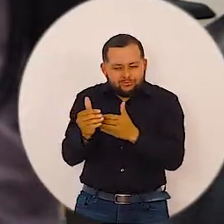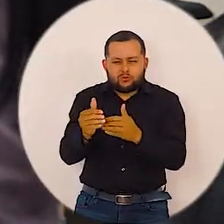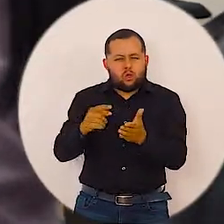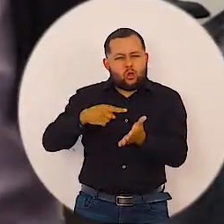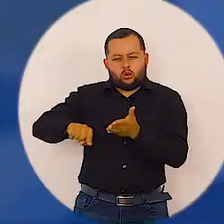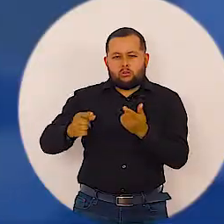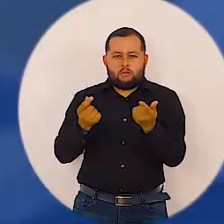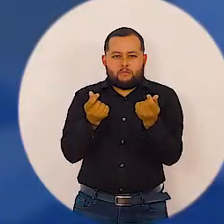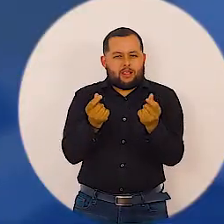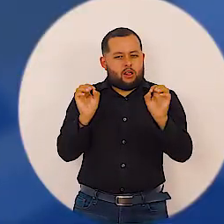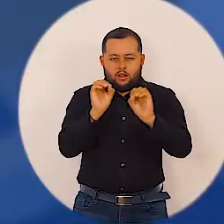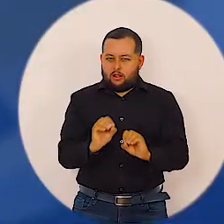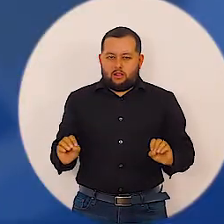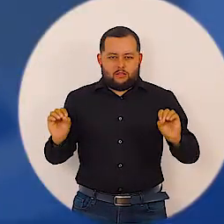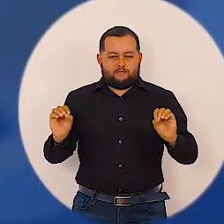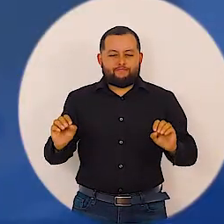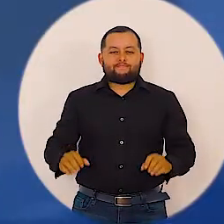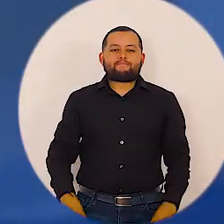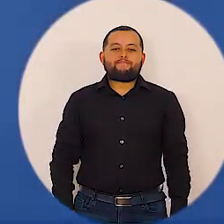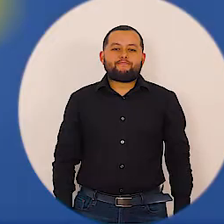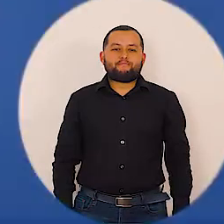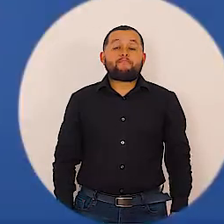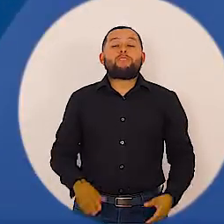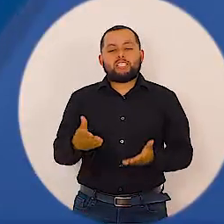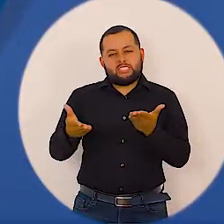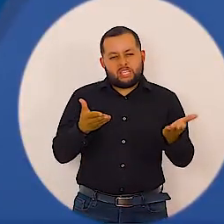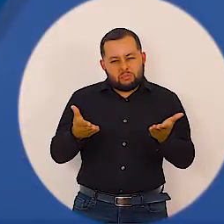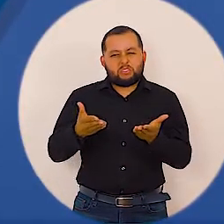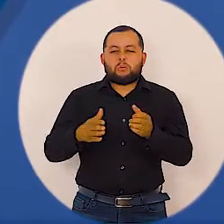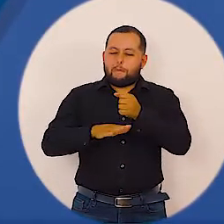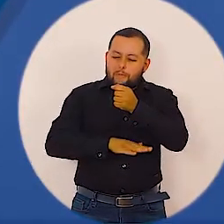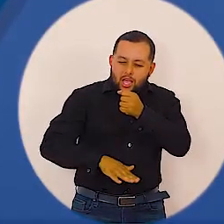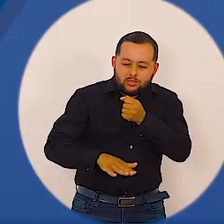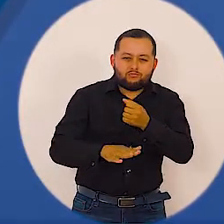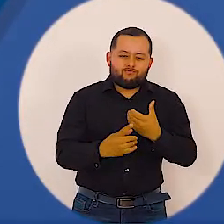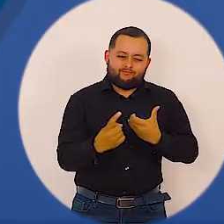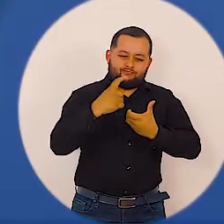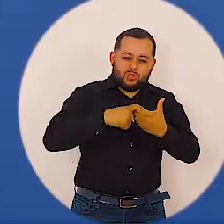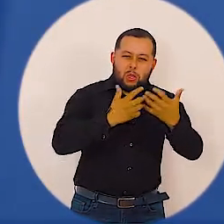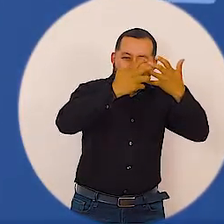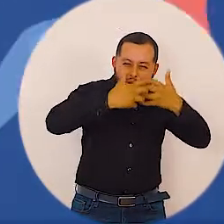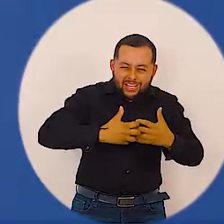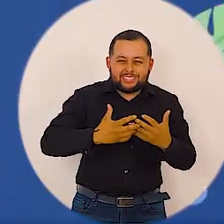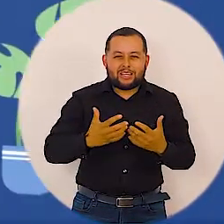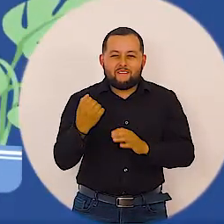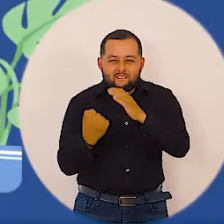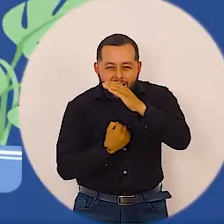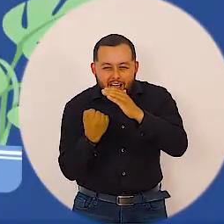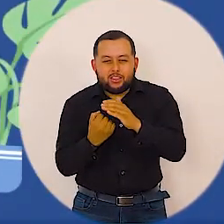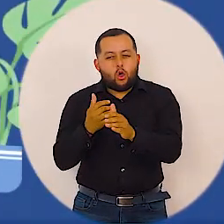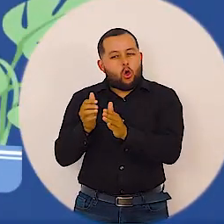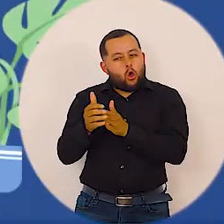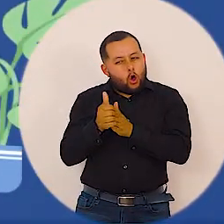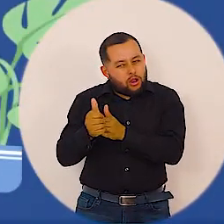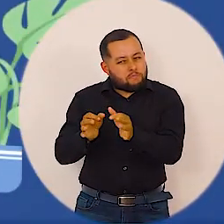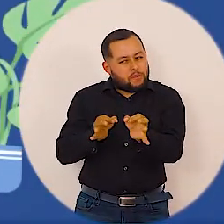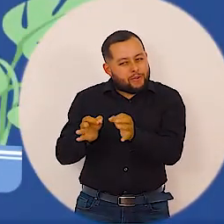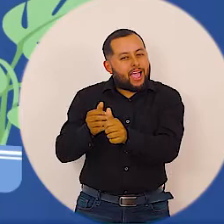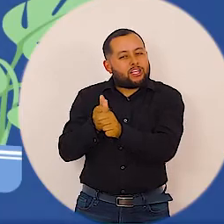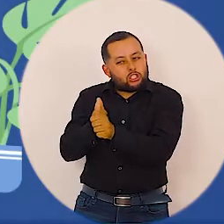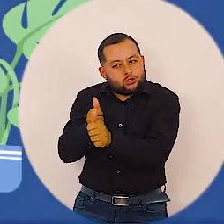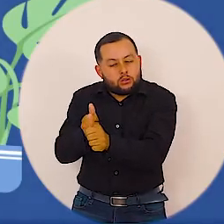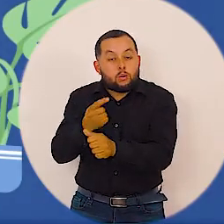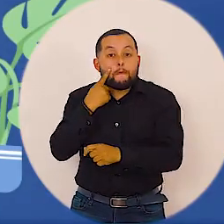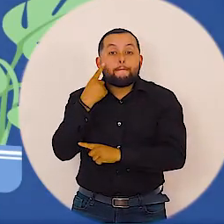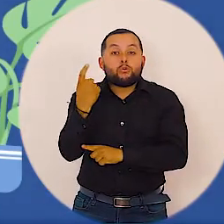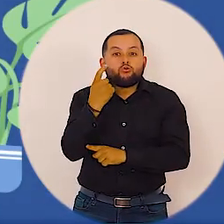ningún costo. Servicios básicos. Registro empresas y vacantes. Orientación y asesoría para la